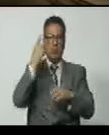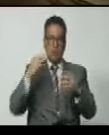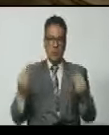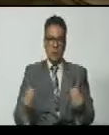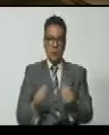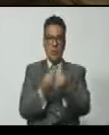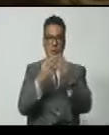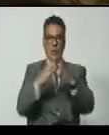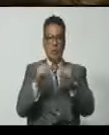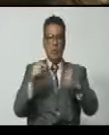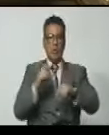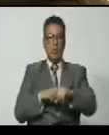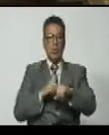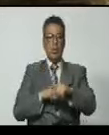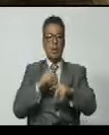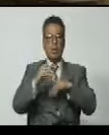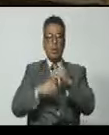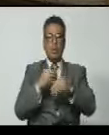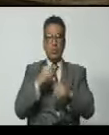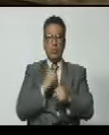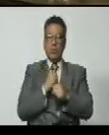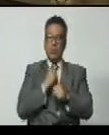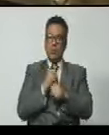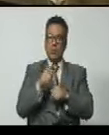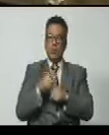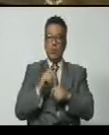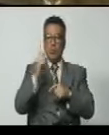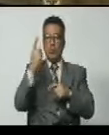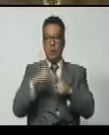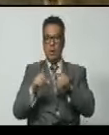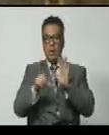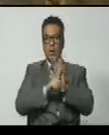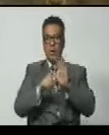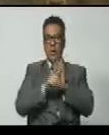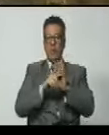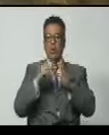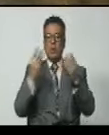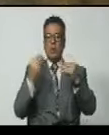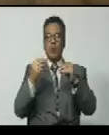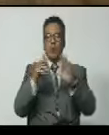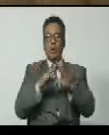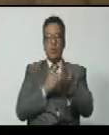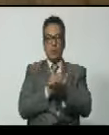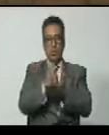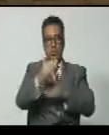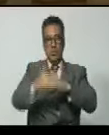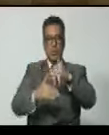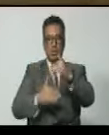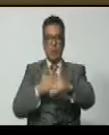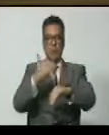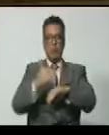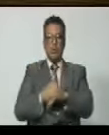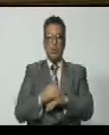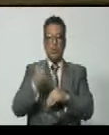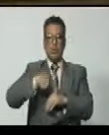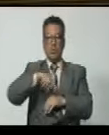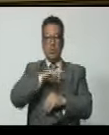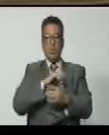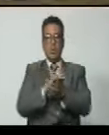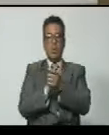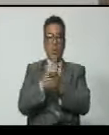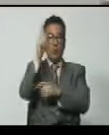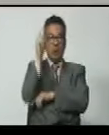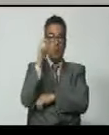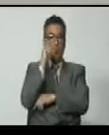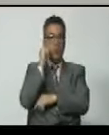aliados en toda esta gestión, porque bueno, no es la primera ley, es mucha y seguiremos avanzando. A nuestros colegas